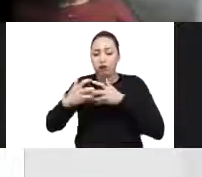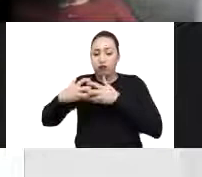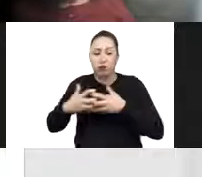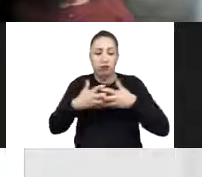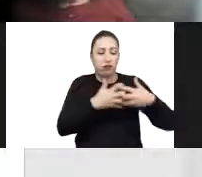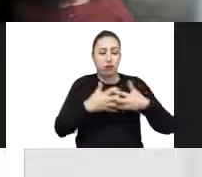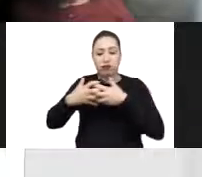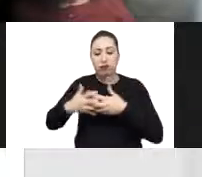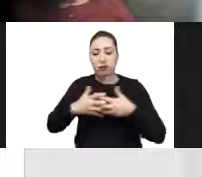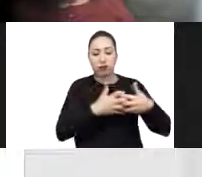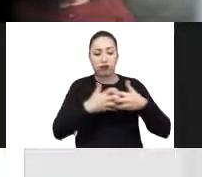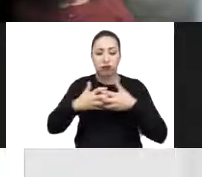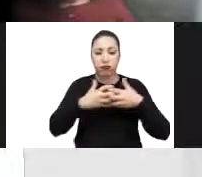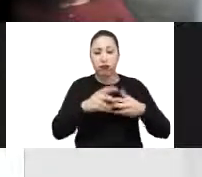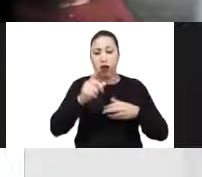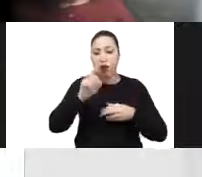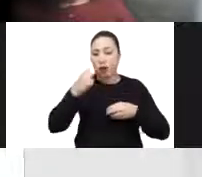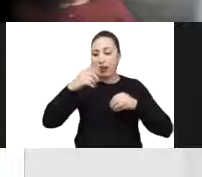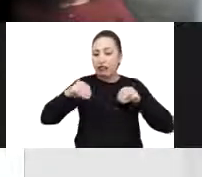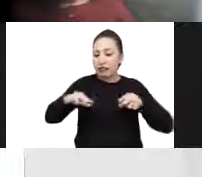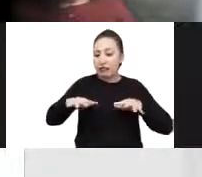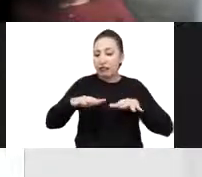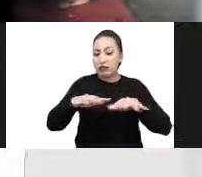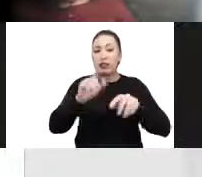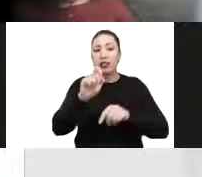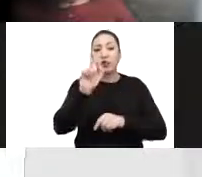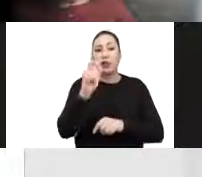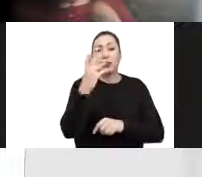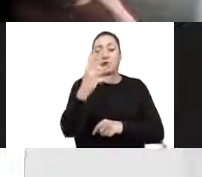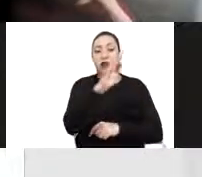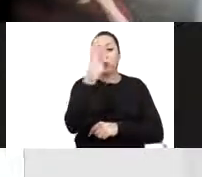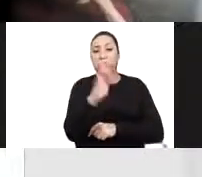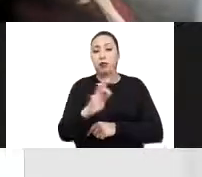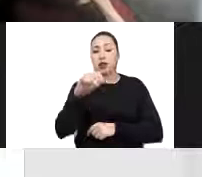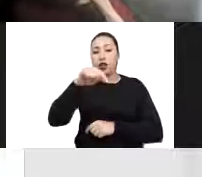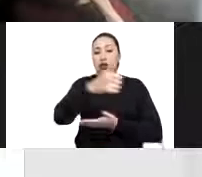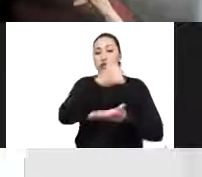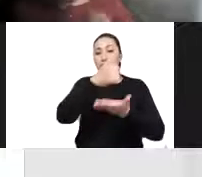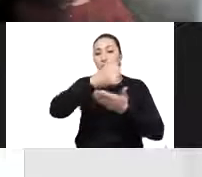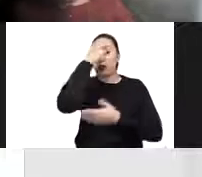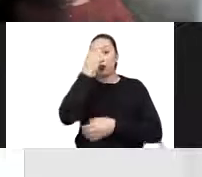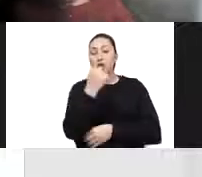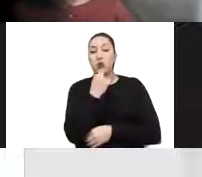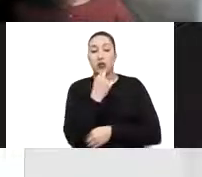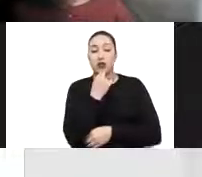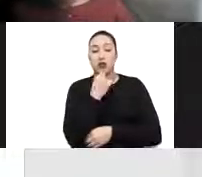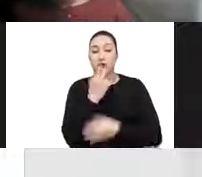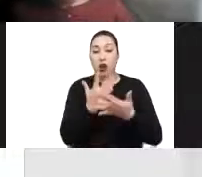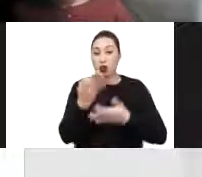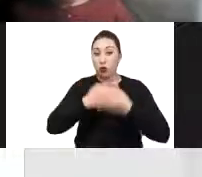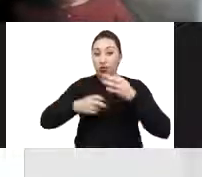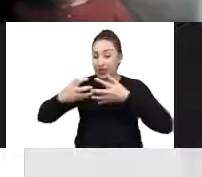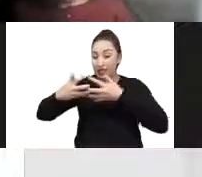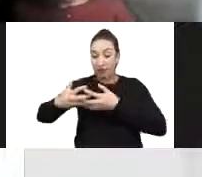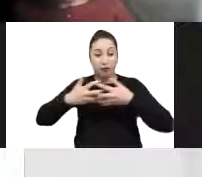sistema Cutzamala es el 24% del consumo de la Ciudad de México y que este bombeo es